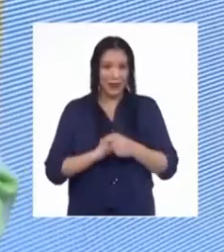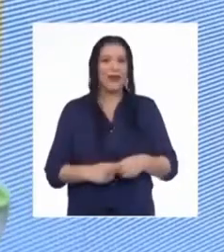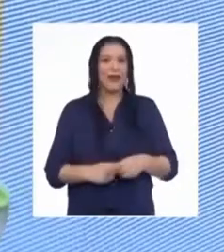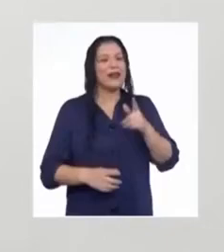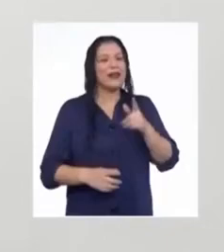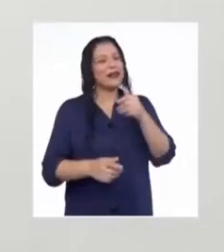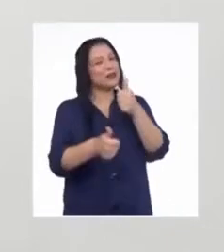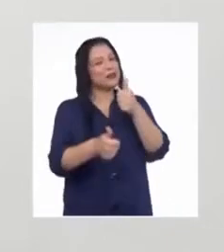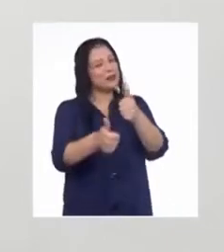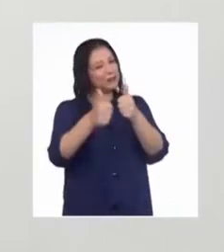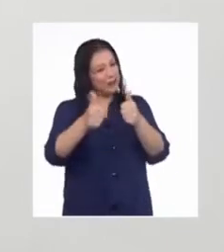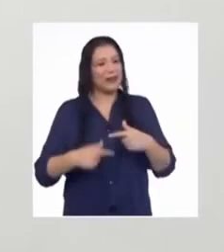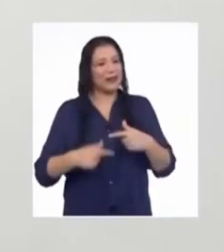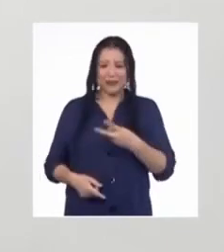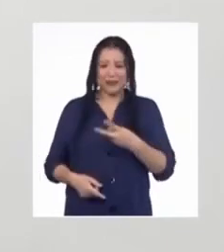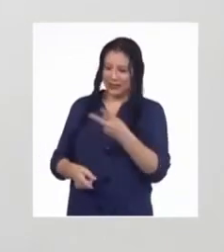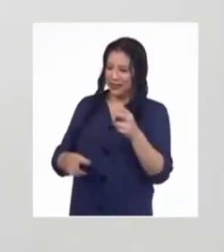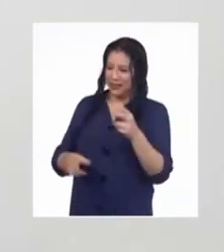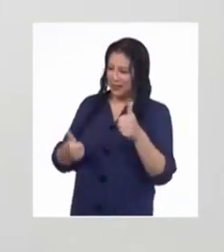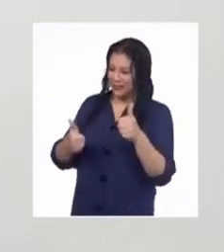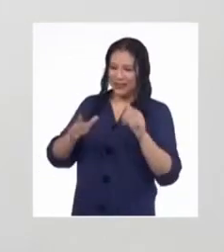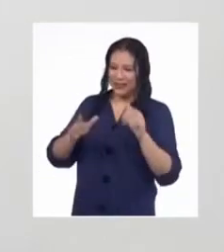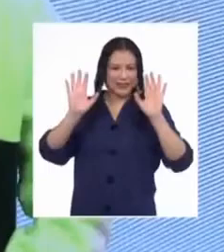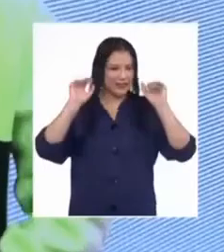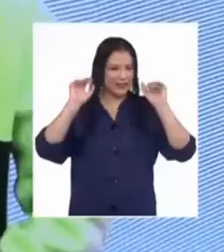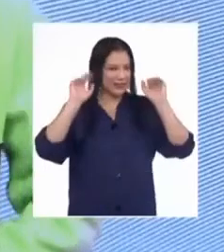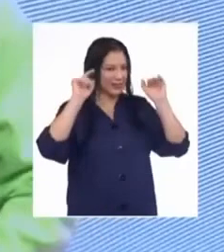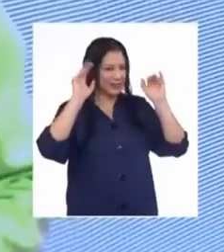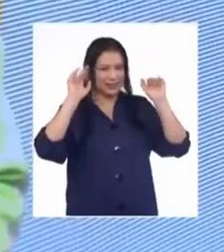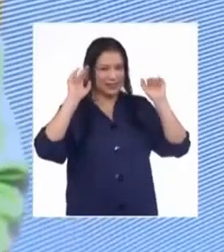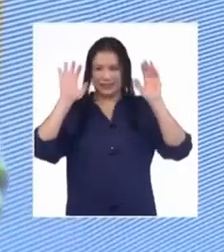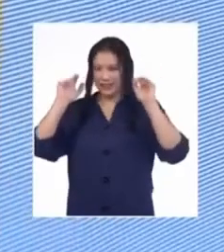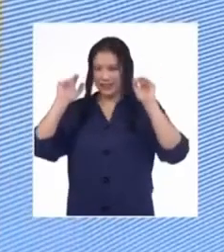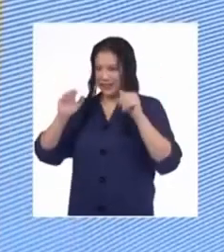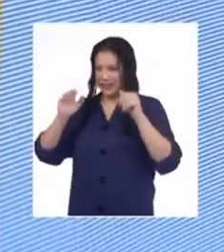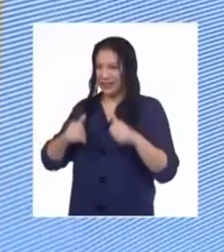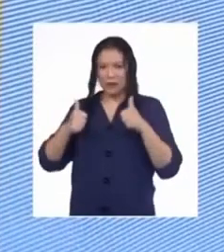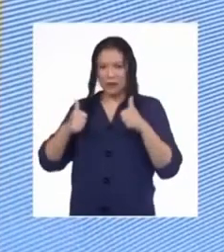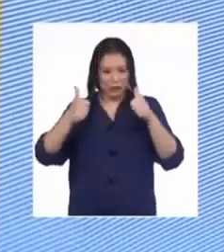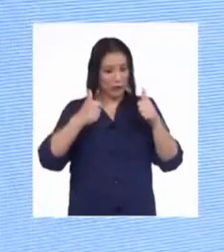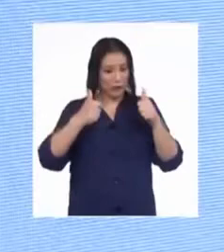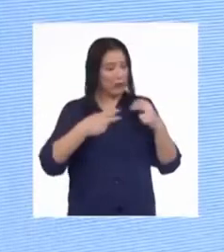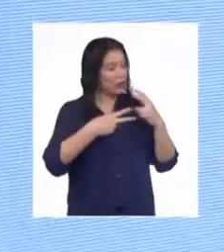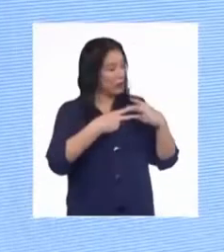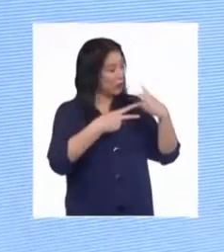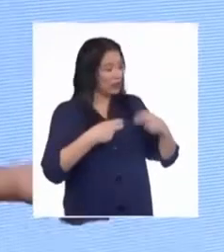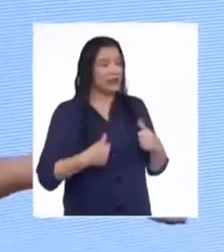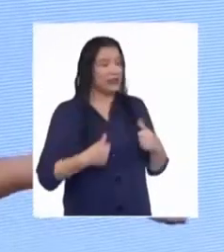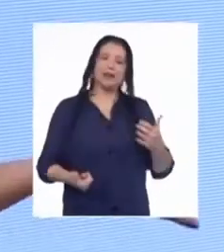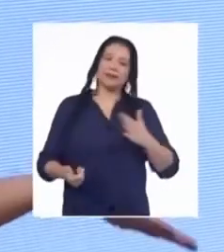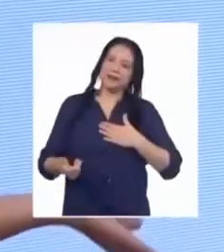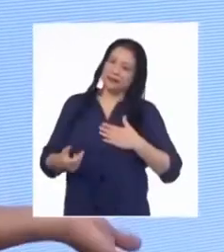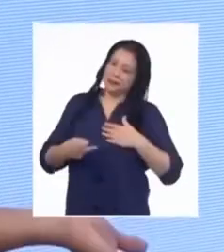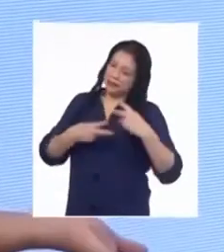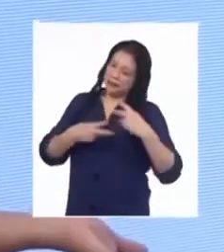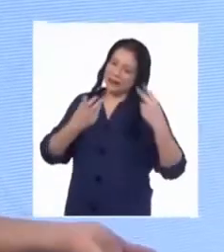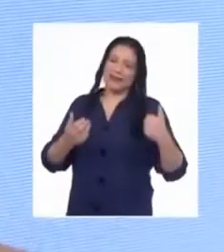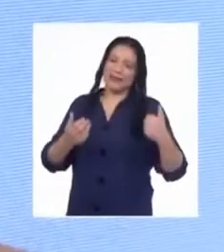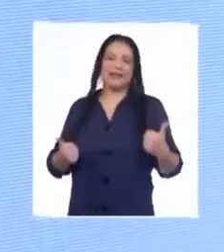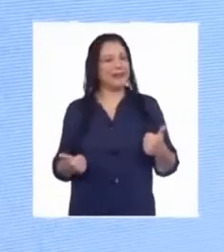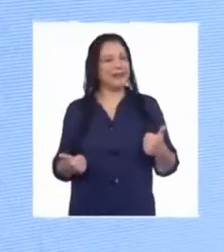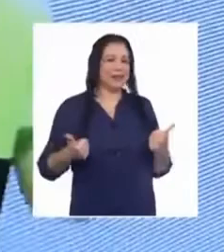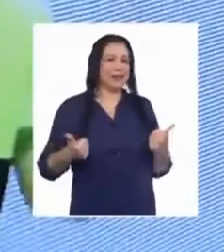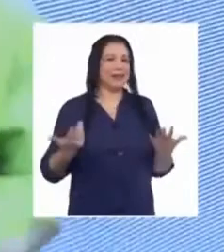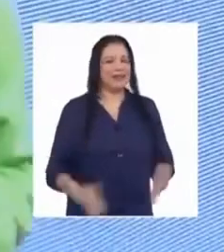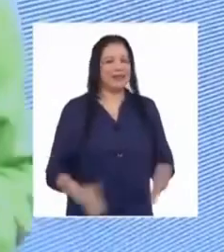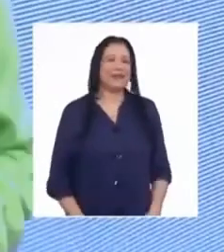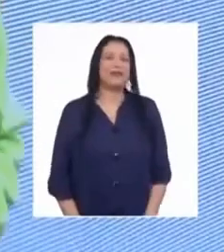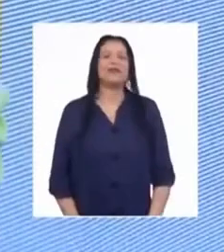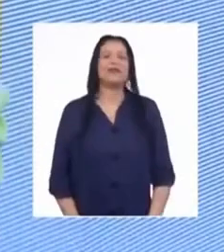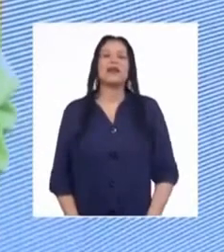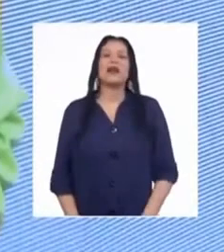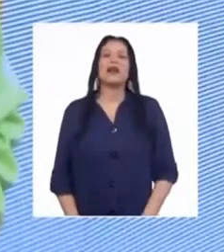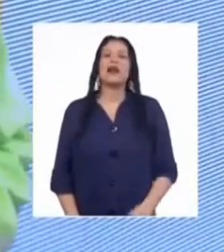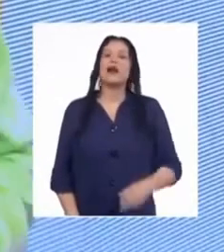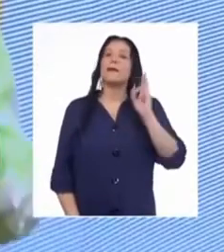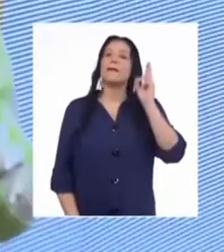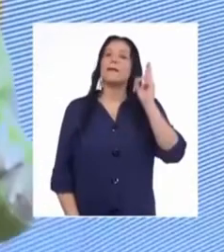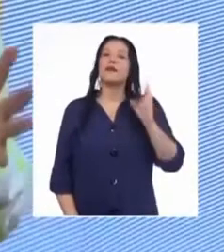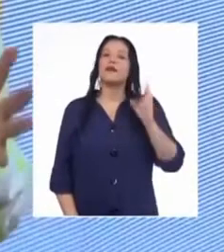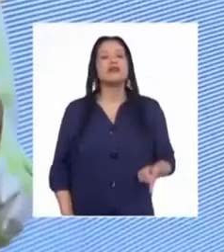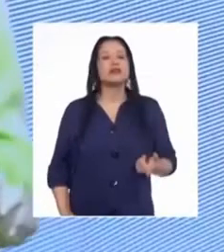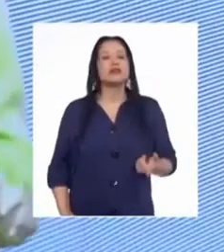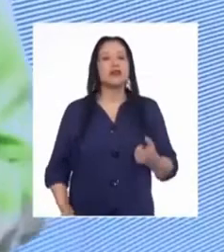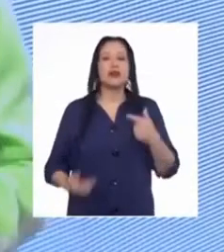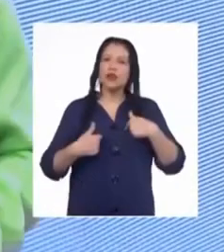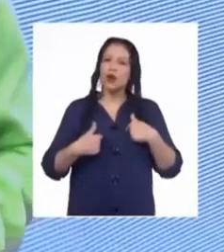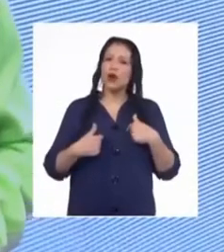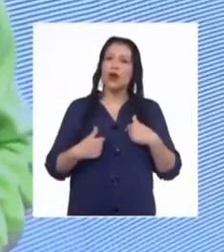bien, Analí. Ustedes también. Chao. Lo máximo tu vecina, ¿eh? Es mi vecina, pues tiene que ser lo máximo. Bueno. Profesora, he